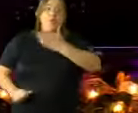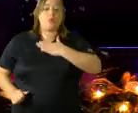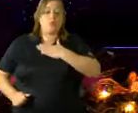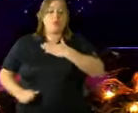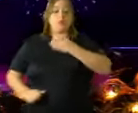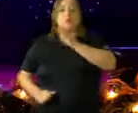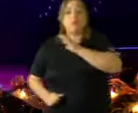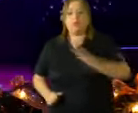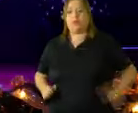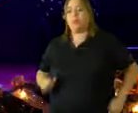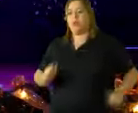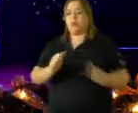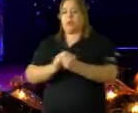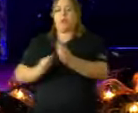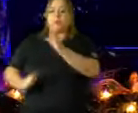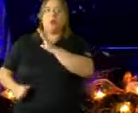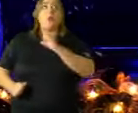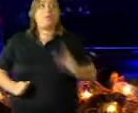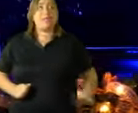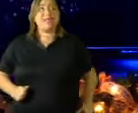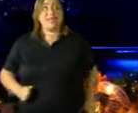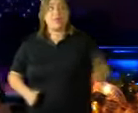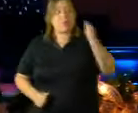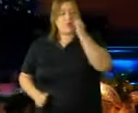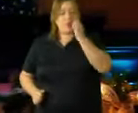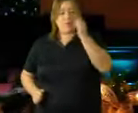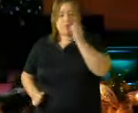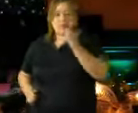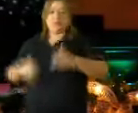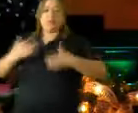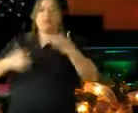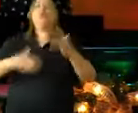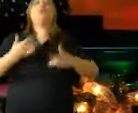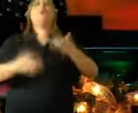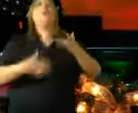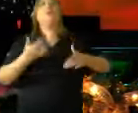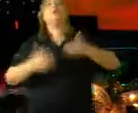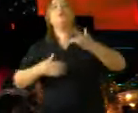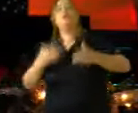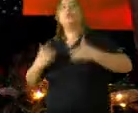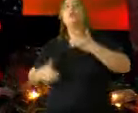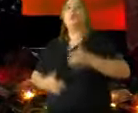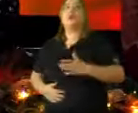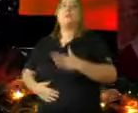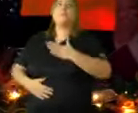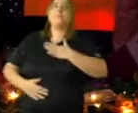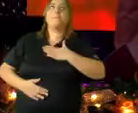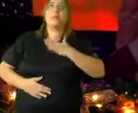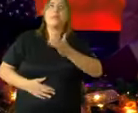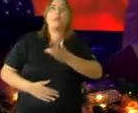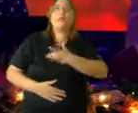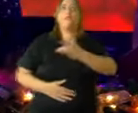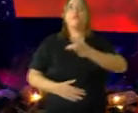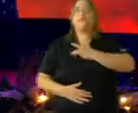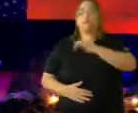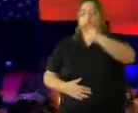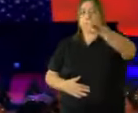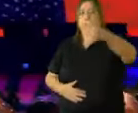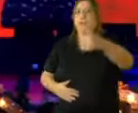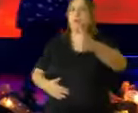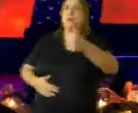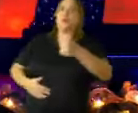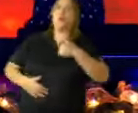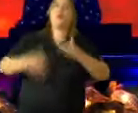conmigo cada día. Yo siento un gozo en mi alma, gozo en mi alma.